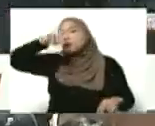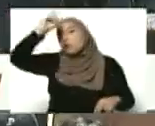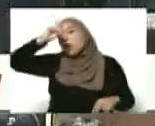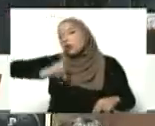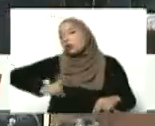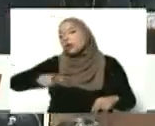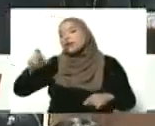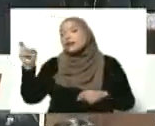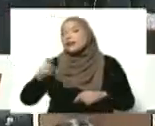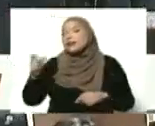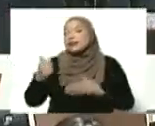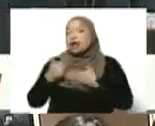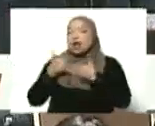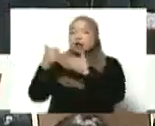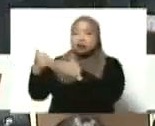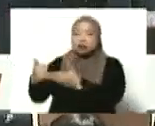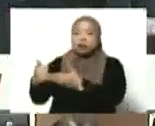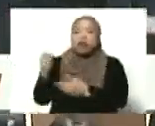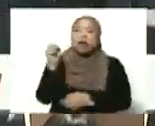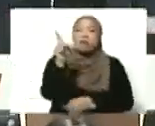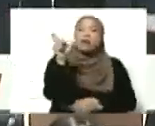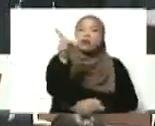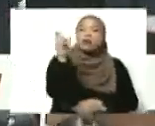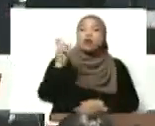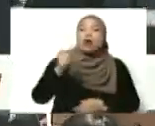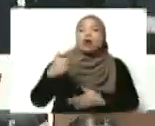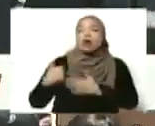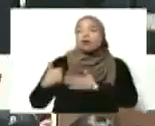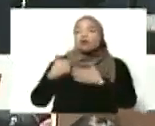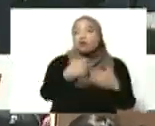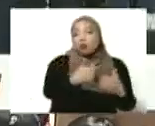partido. Cuando nosotros organizamos este evento,